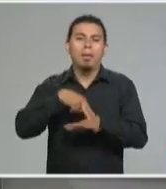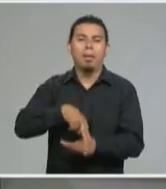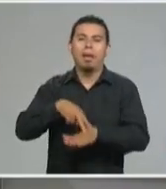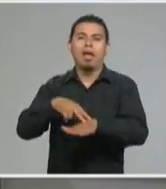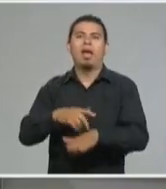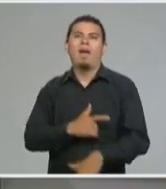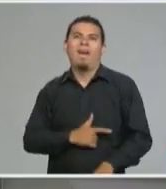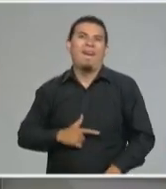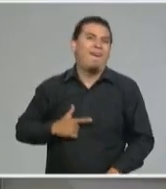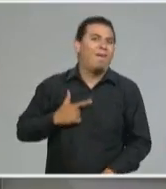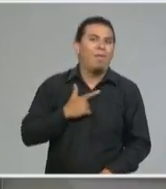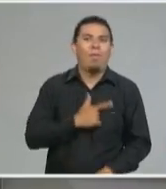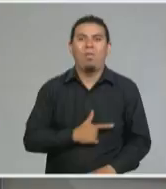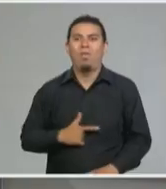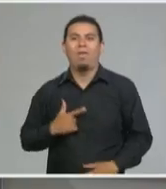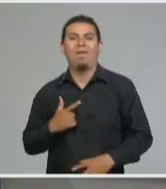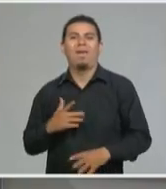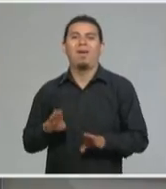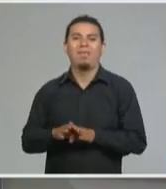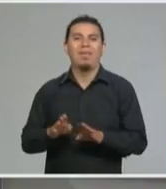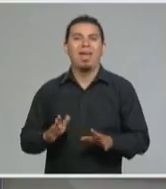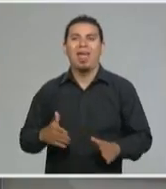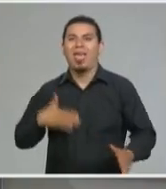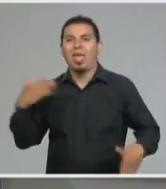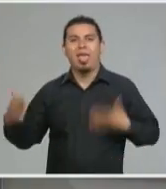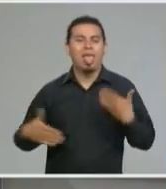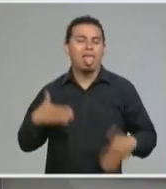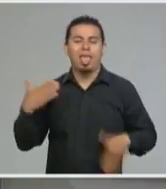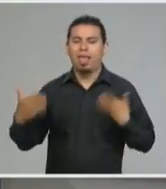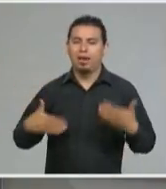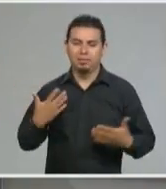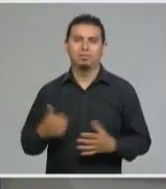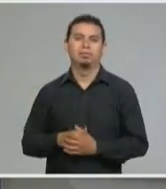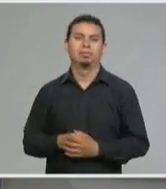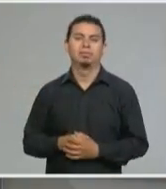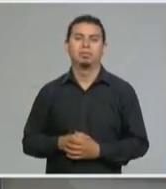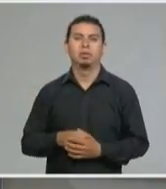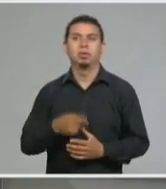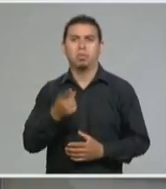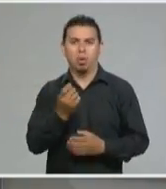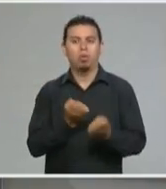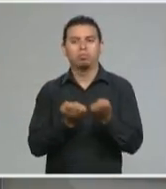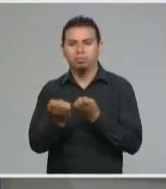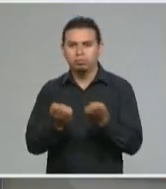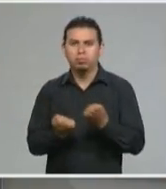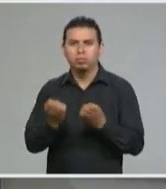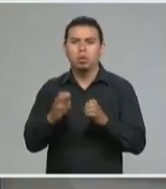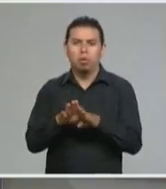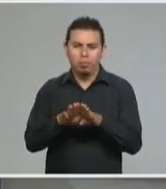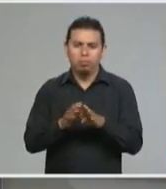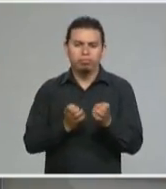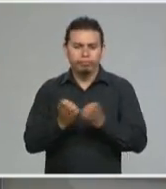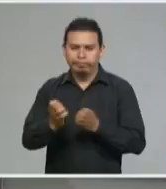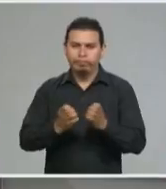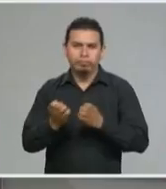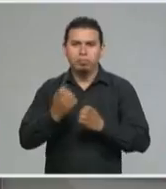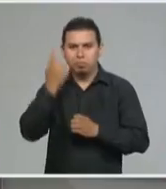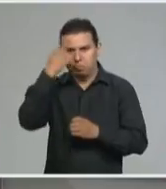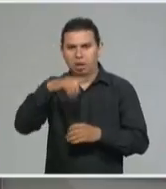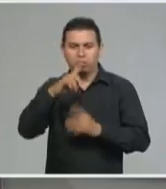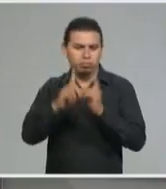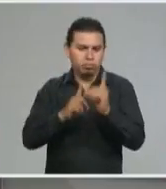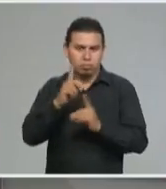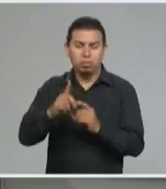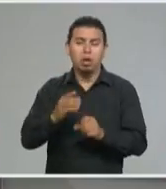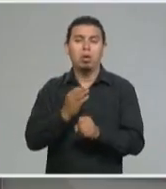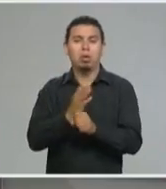un enorme parque de diversión, o más bien de entrenamiento para una disciplina deportiva como esta. ¿Le parece? Vamos a